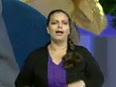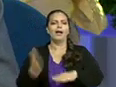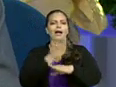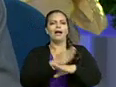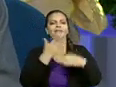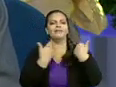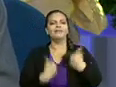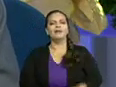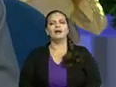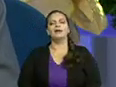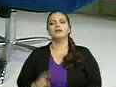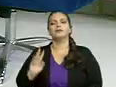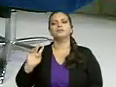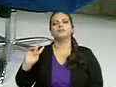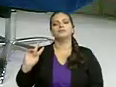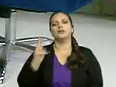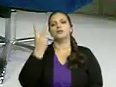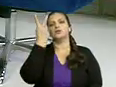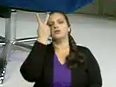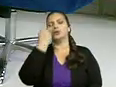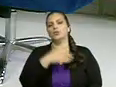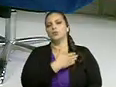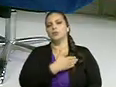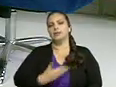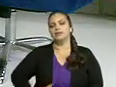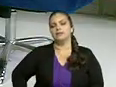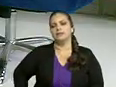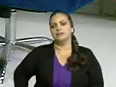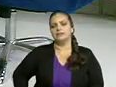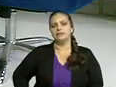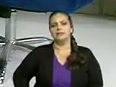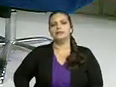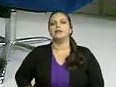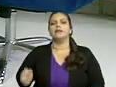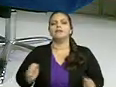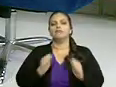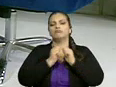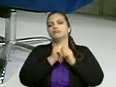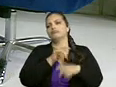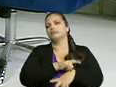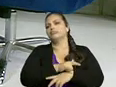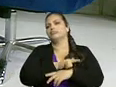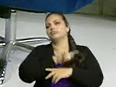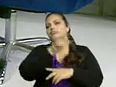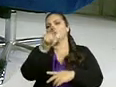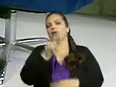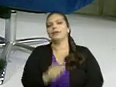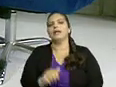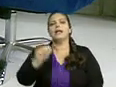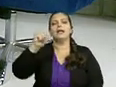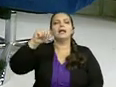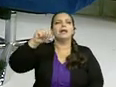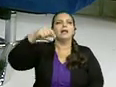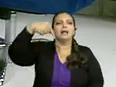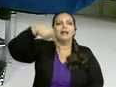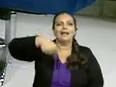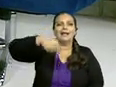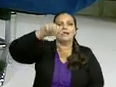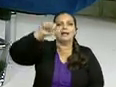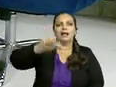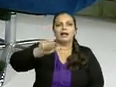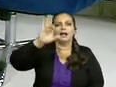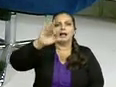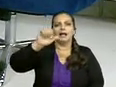el vicepresidente de la República. Sé que para el 2022 hay un tema interesante a propósito del Mundial. Bueno, queremos llegar con productos ecuatorianos,